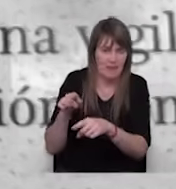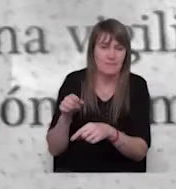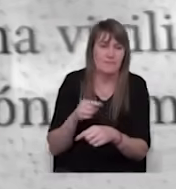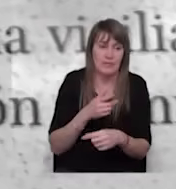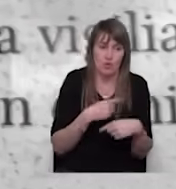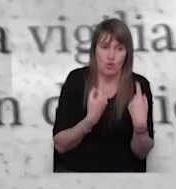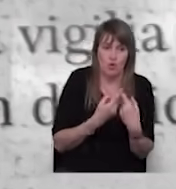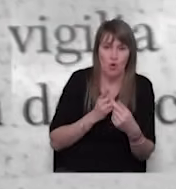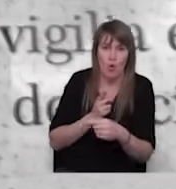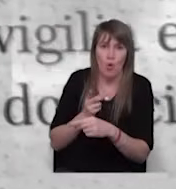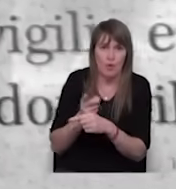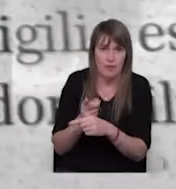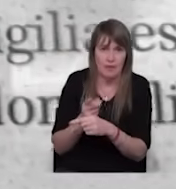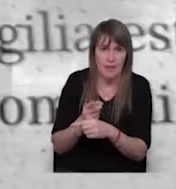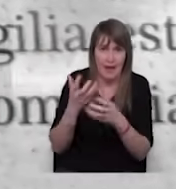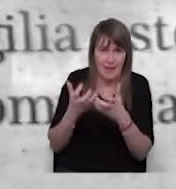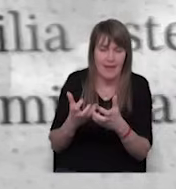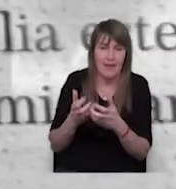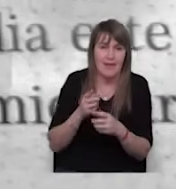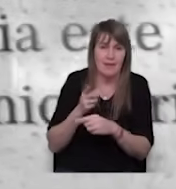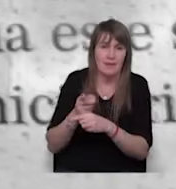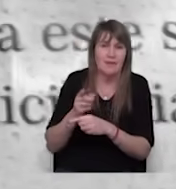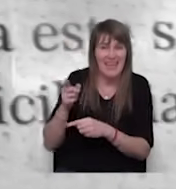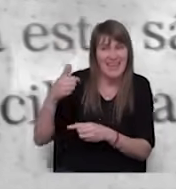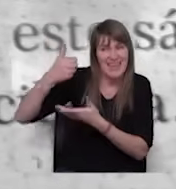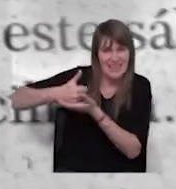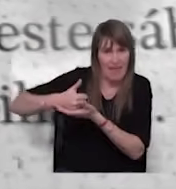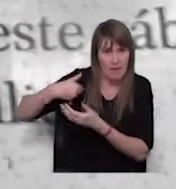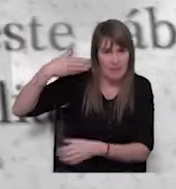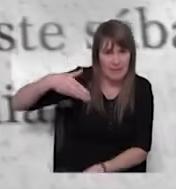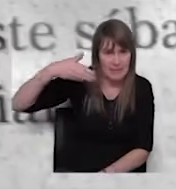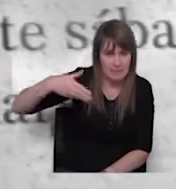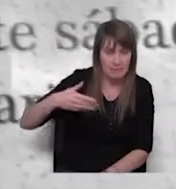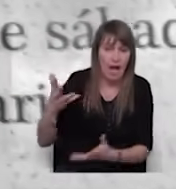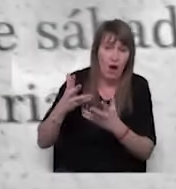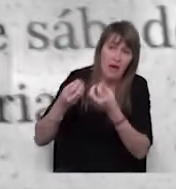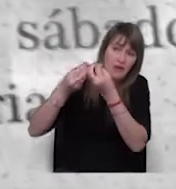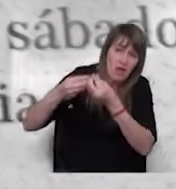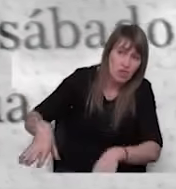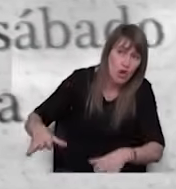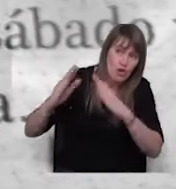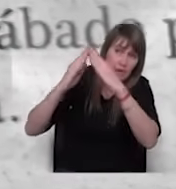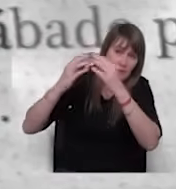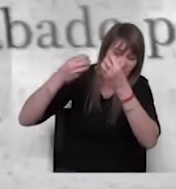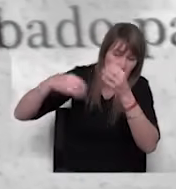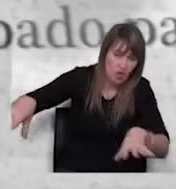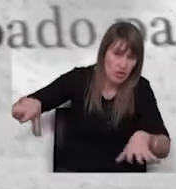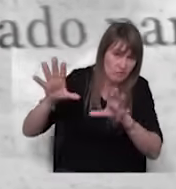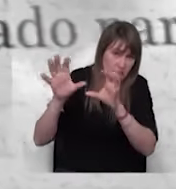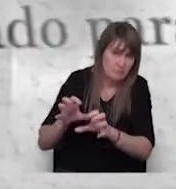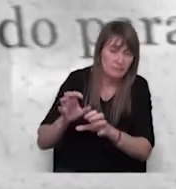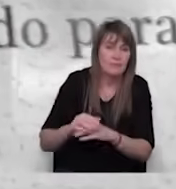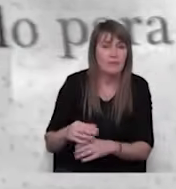cuales se realizó un procedimiento en que él había participado y que ahora la construcción estaba abandonada. Fuimos desde el lugar señalado por